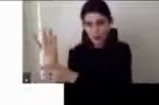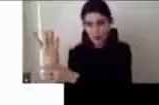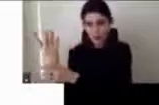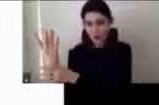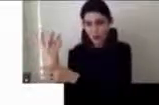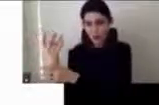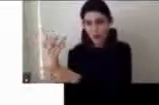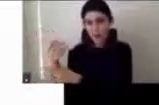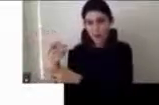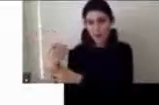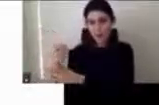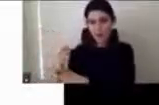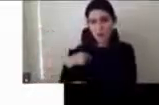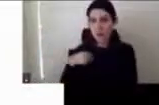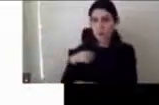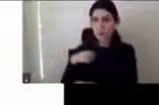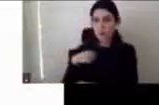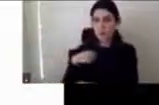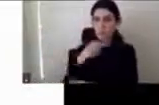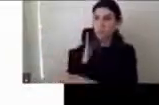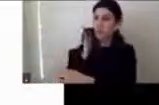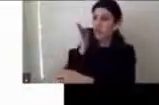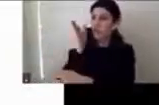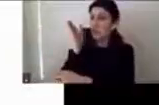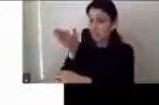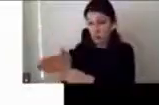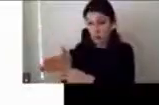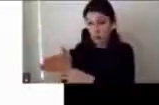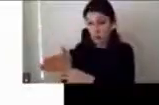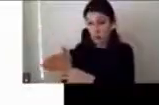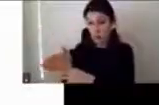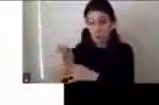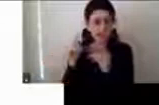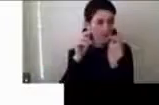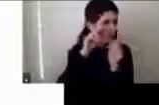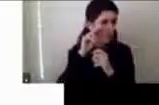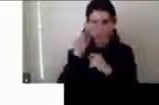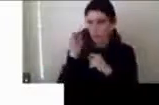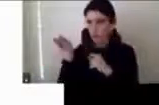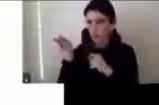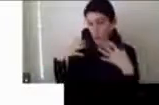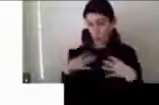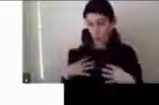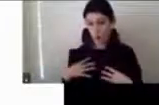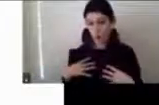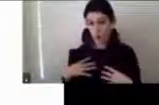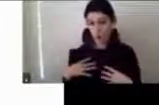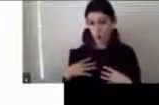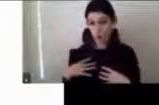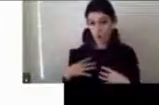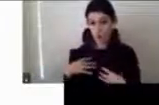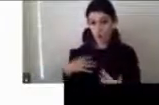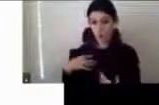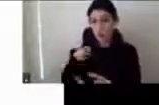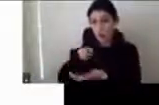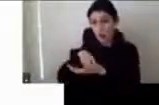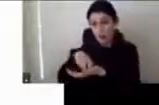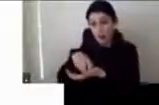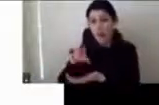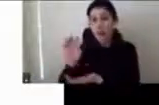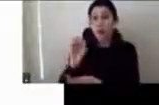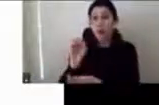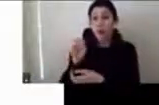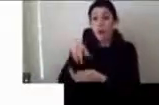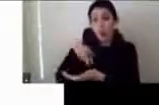hace que vaya, de alguna manera, oriente su cuerpo, ya sea gateando, caminando, ¿no es